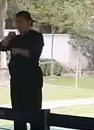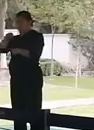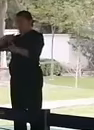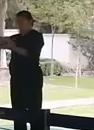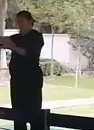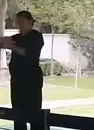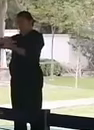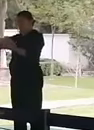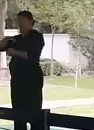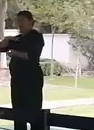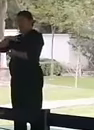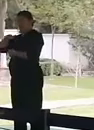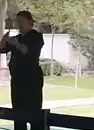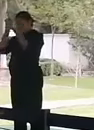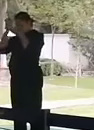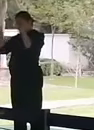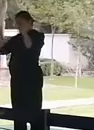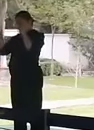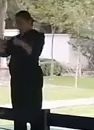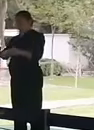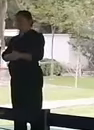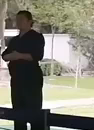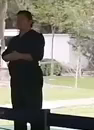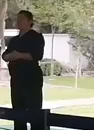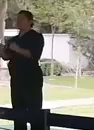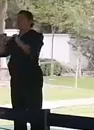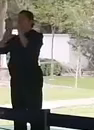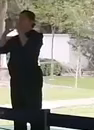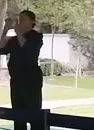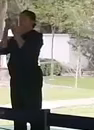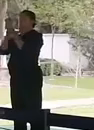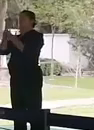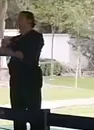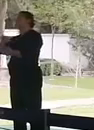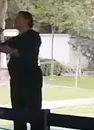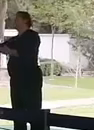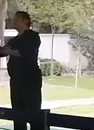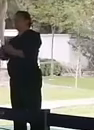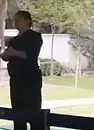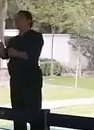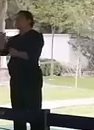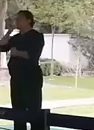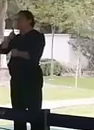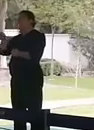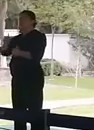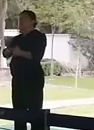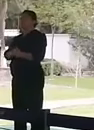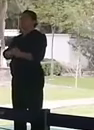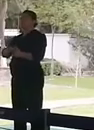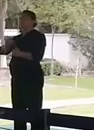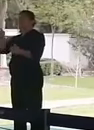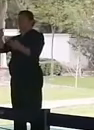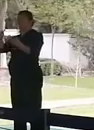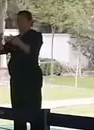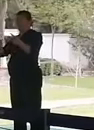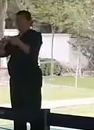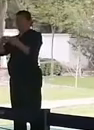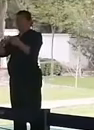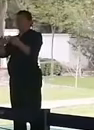York, y las otras comunidades. Me hablaba ella de New Haven, Connecticut, y de